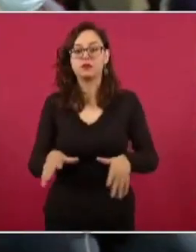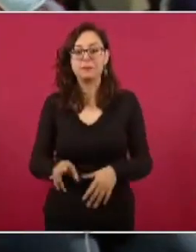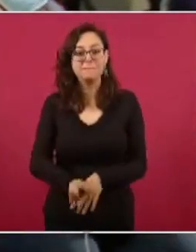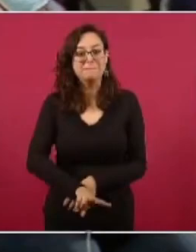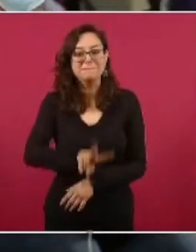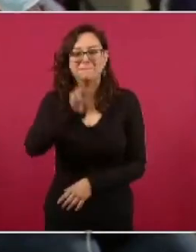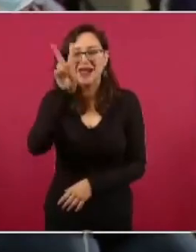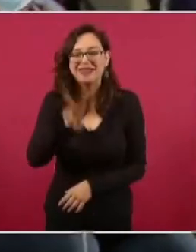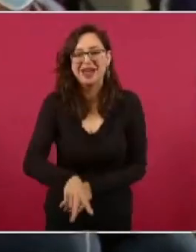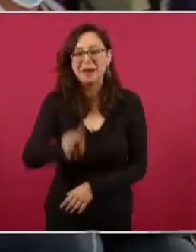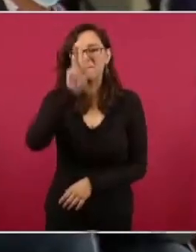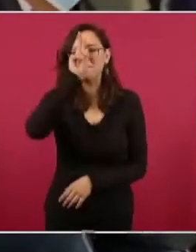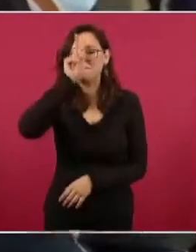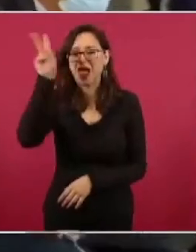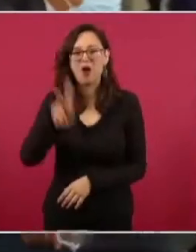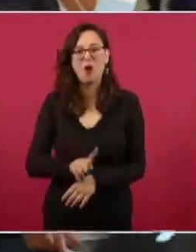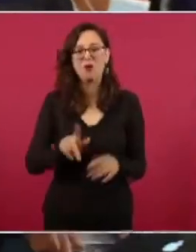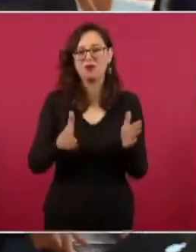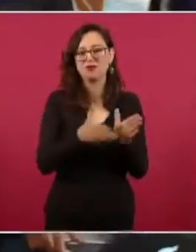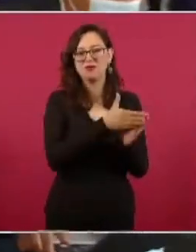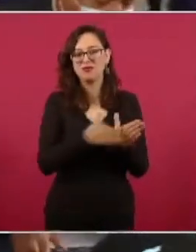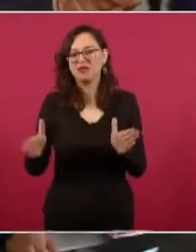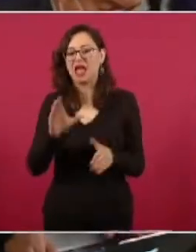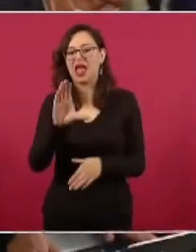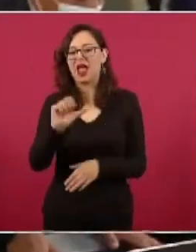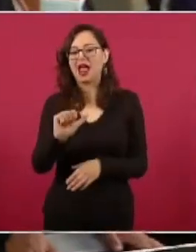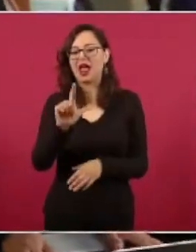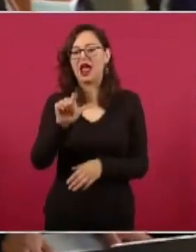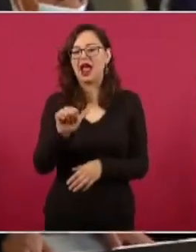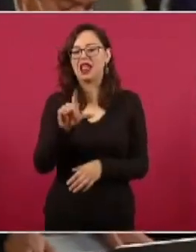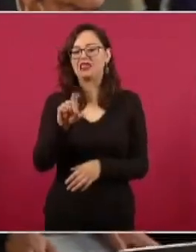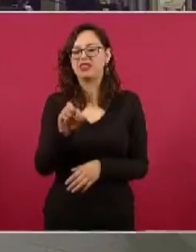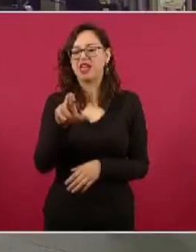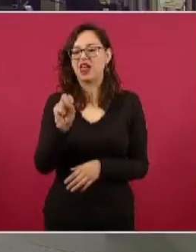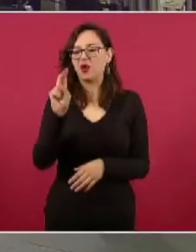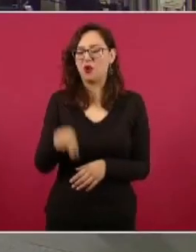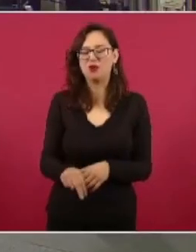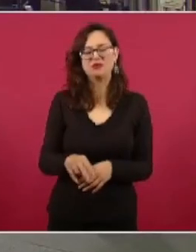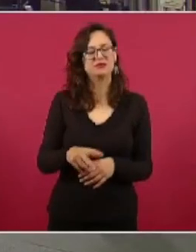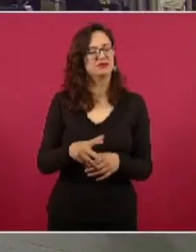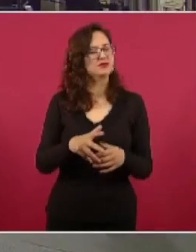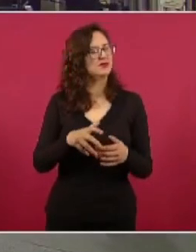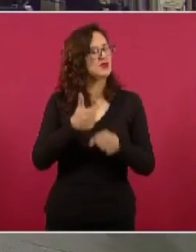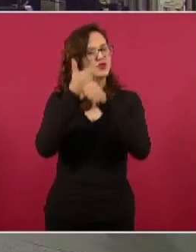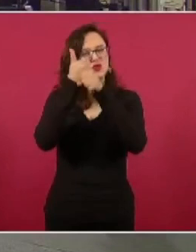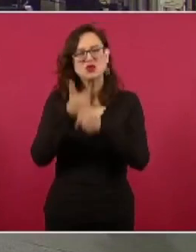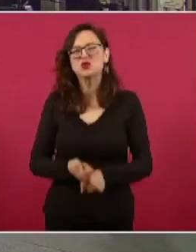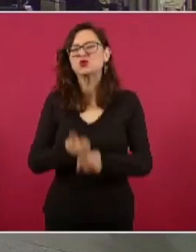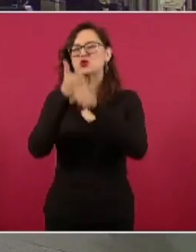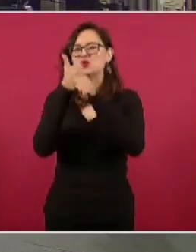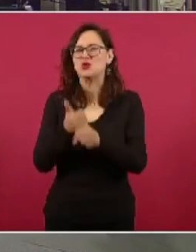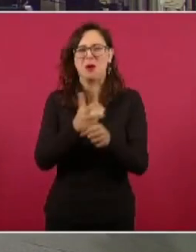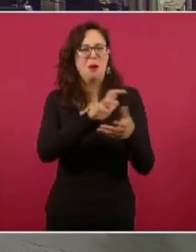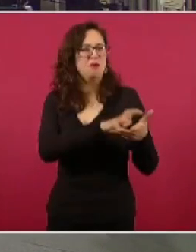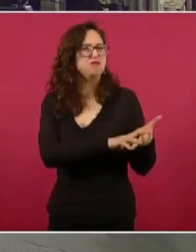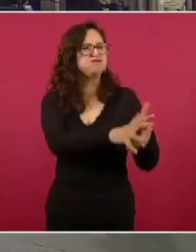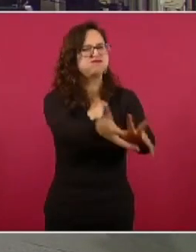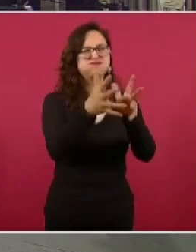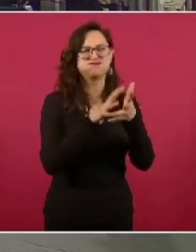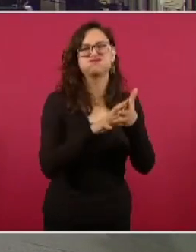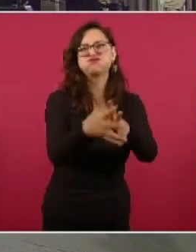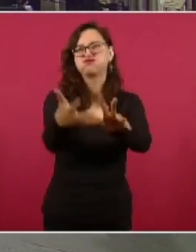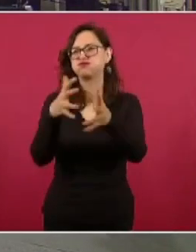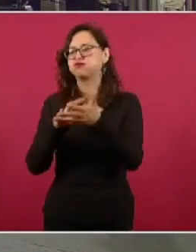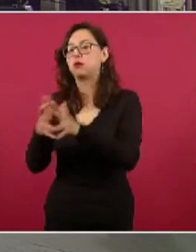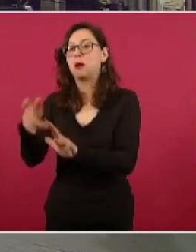peor crisis humanitaria en la que nos había metido Felipe Calderón Hinojosa. En aquel momento también quien estaba al frente de la Secretaría